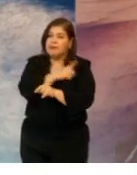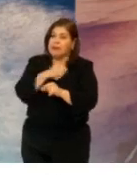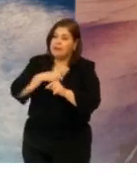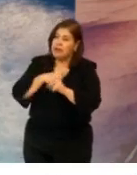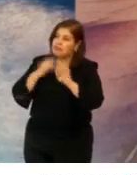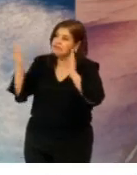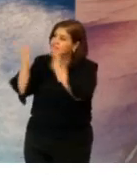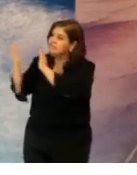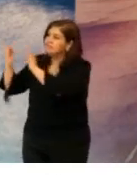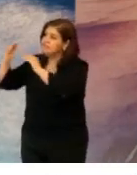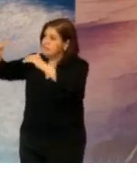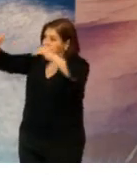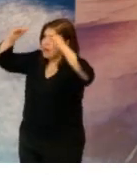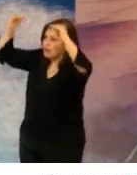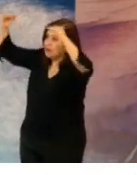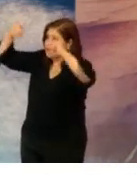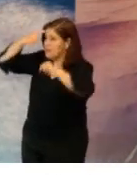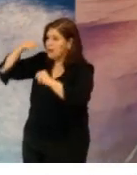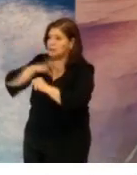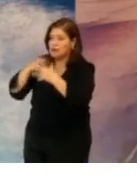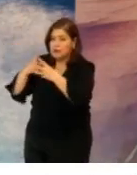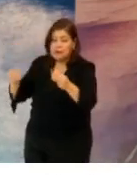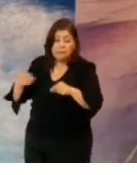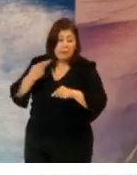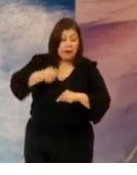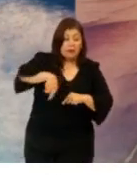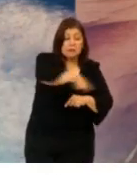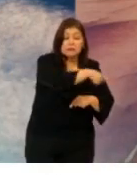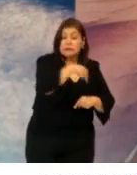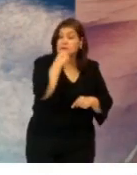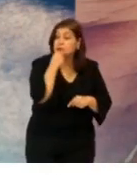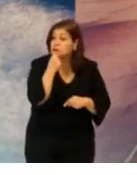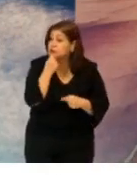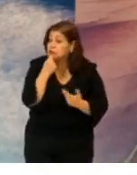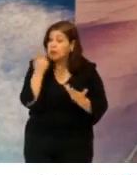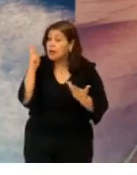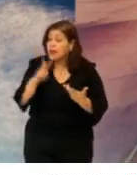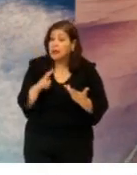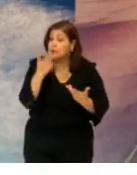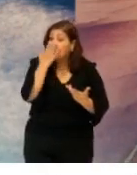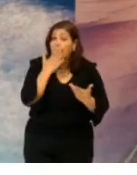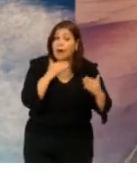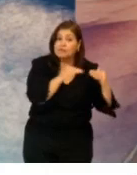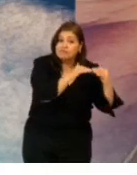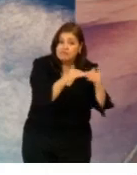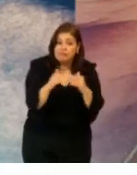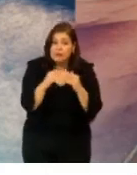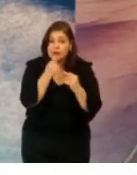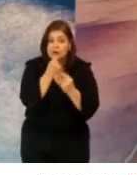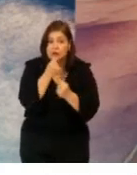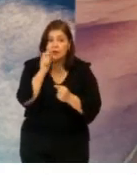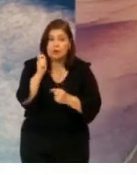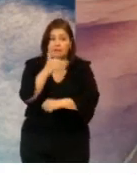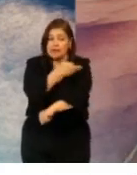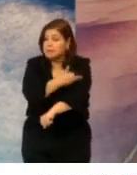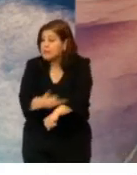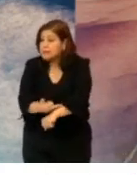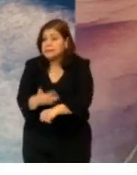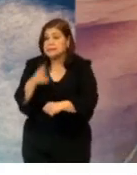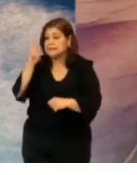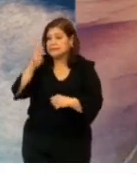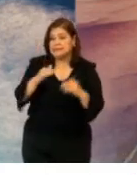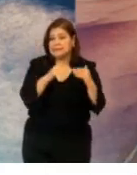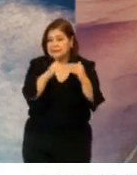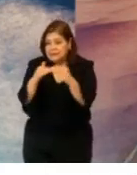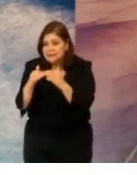a generar soluciones, pero las niñas y los niños en una escuela que no es democrática hoy en día y en unas familias que tampoco lo